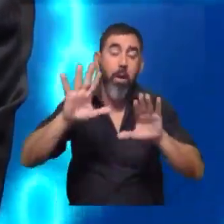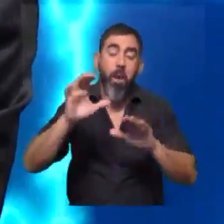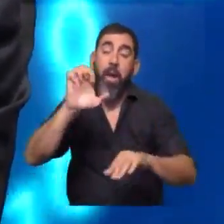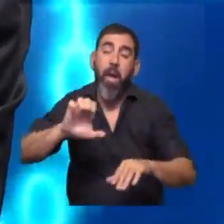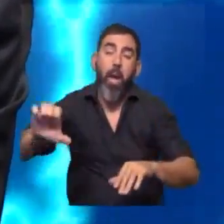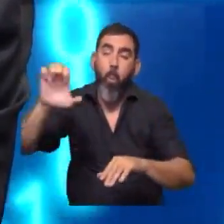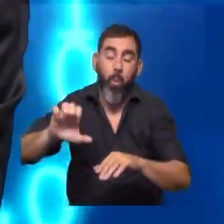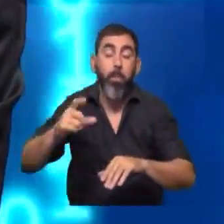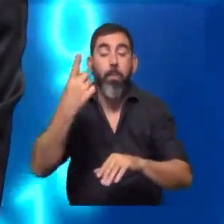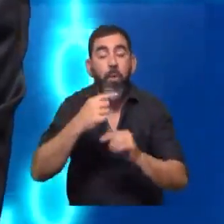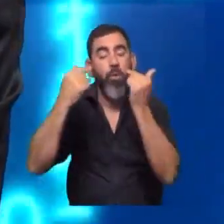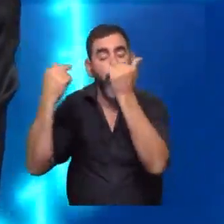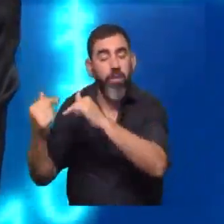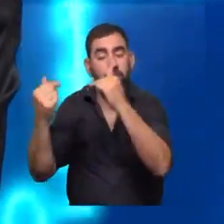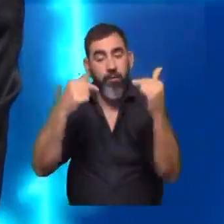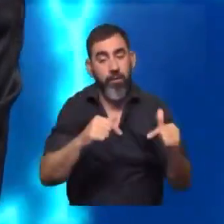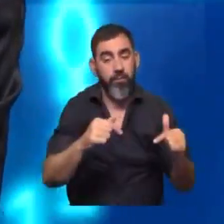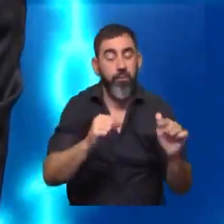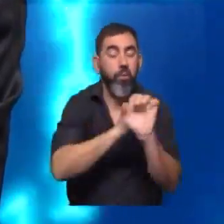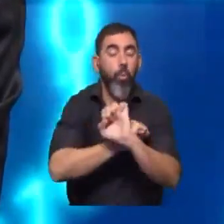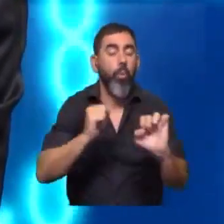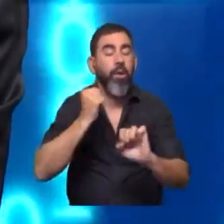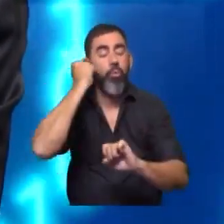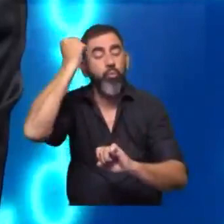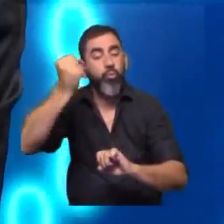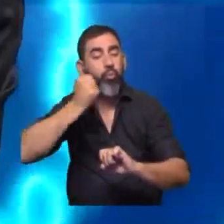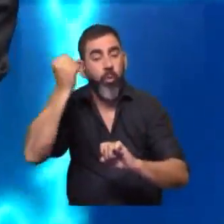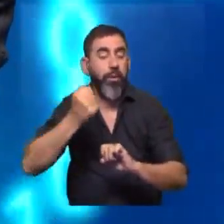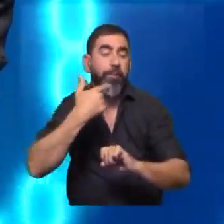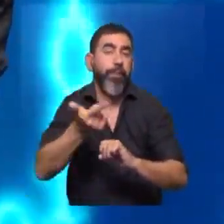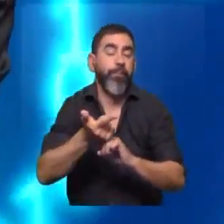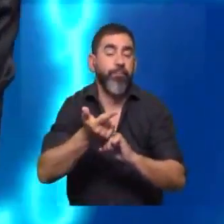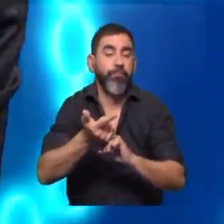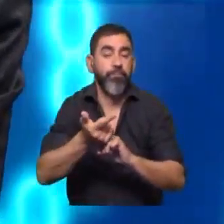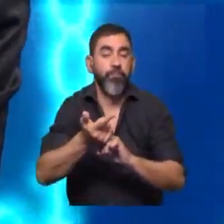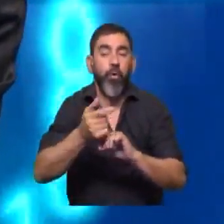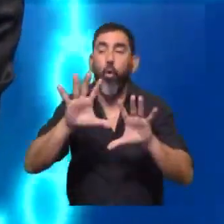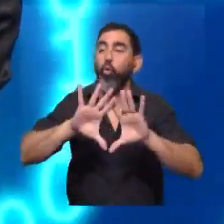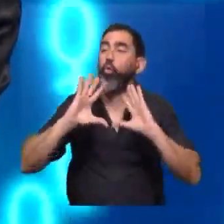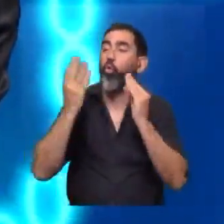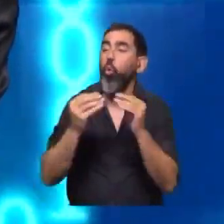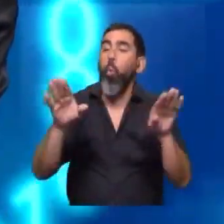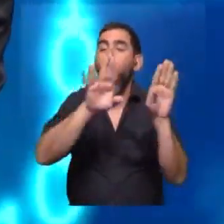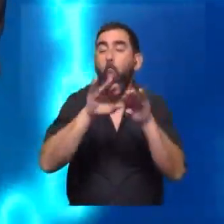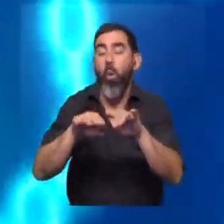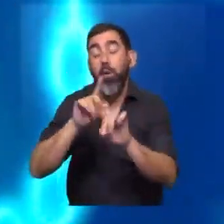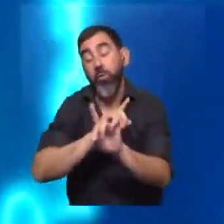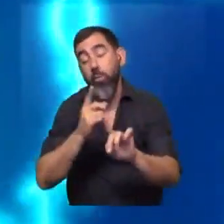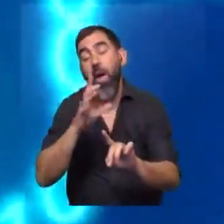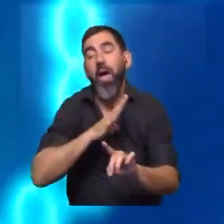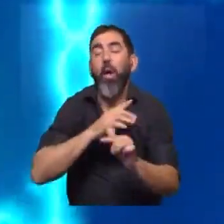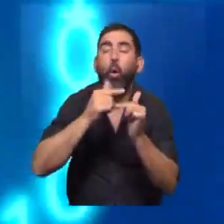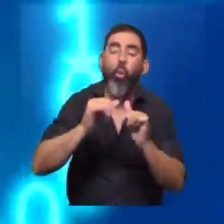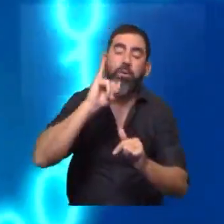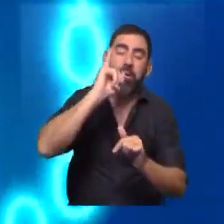europea, pero van a ser distintos. Entonces uno no puede aspirar a algo que un tamaño le hace a todo. Sin embargo, tienen que existir ciertos elementos comunes